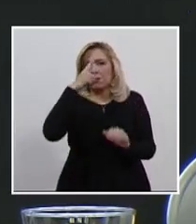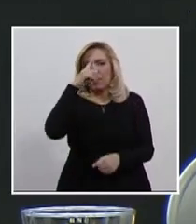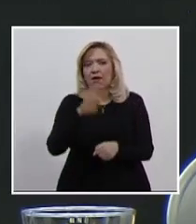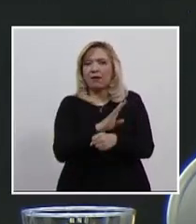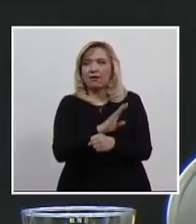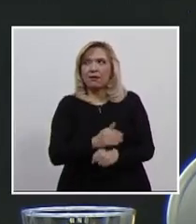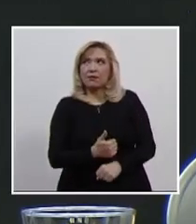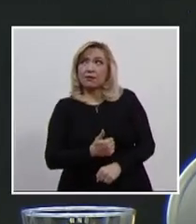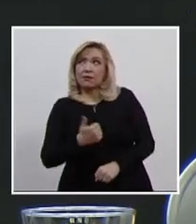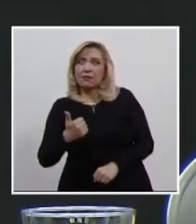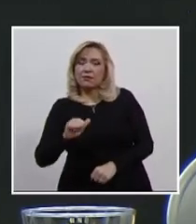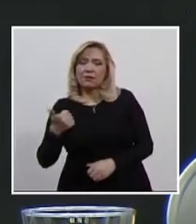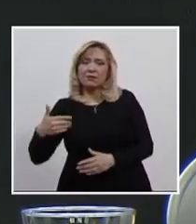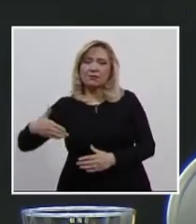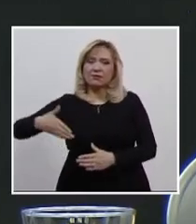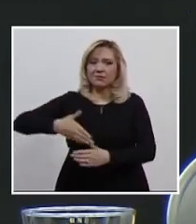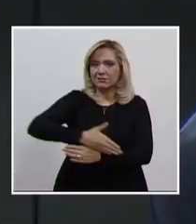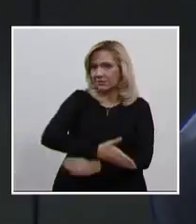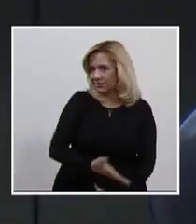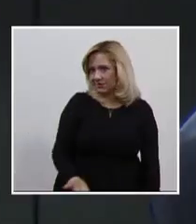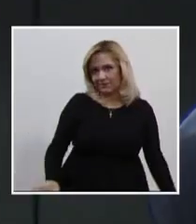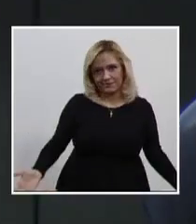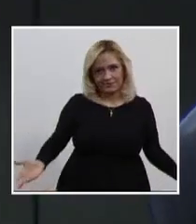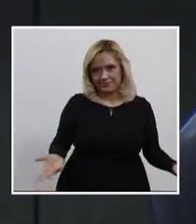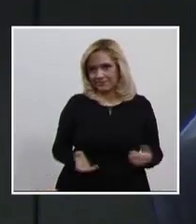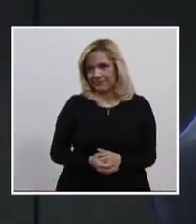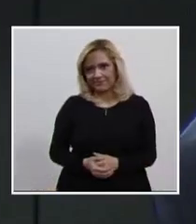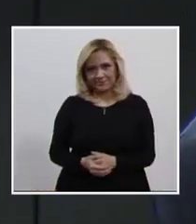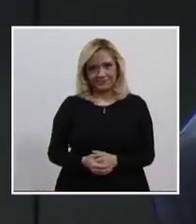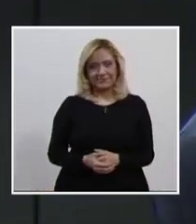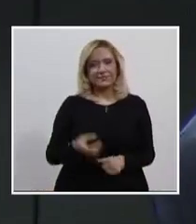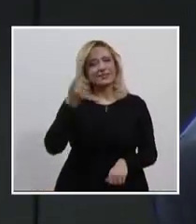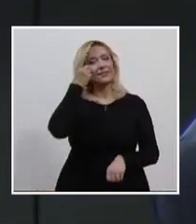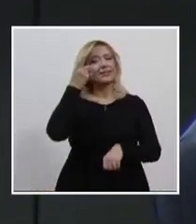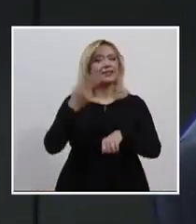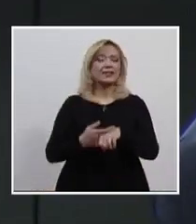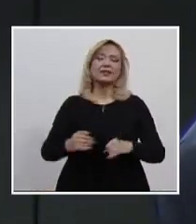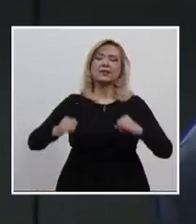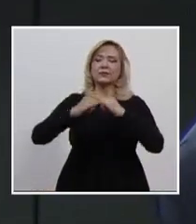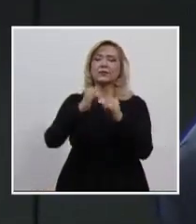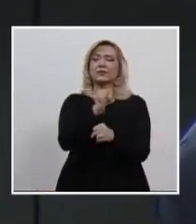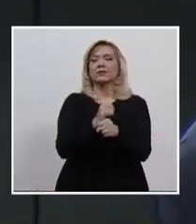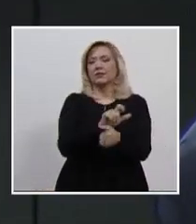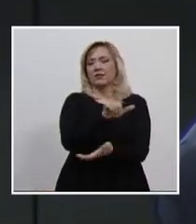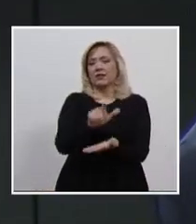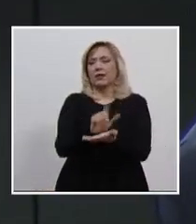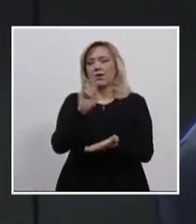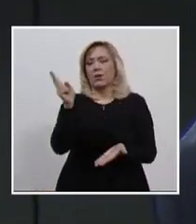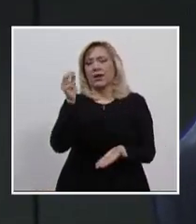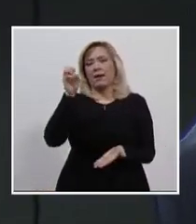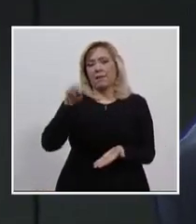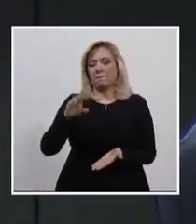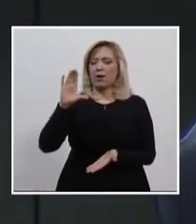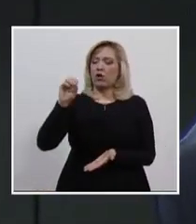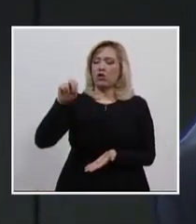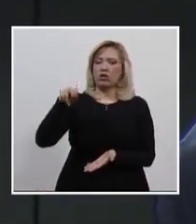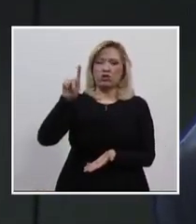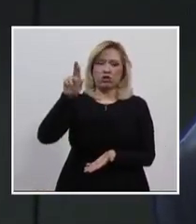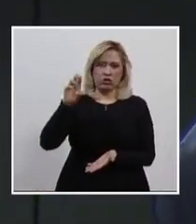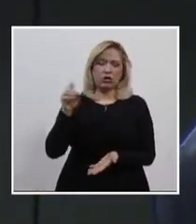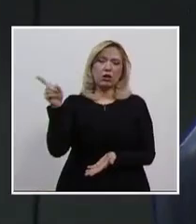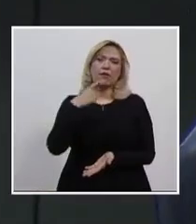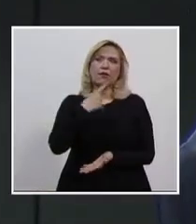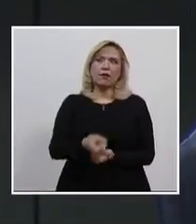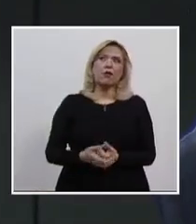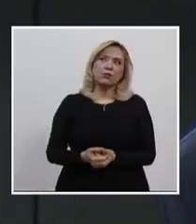para finalidades ilegales. La directora del Instituto de Investigaciones Jurídicas de la UNAM, Mónica González Contró, subrayó